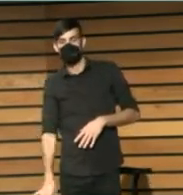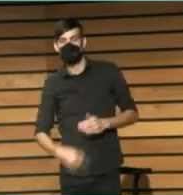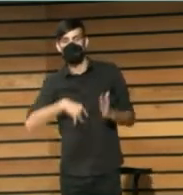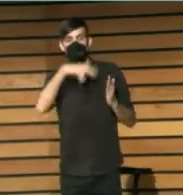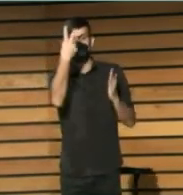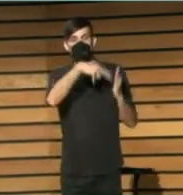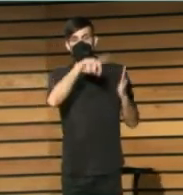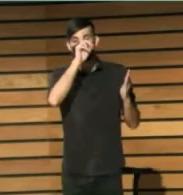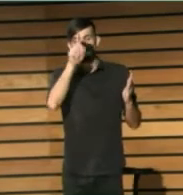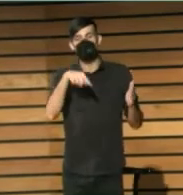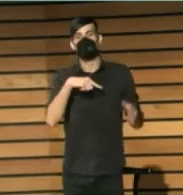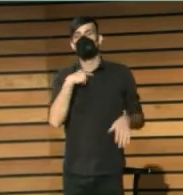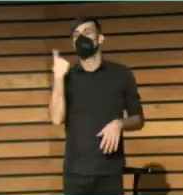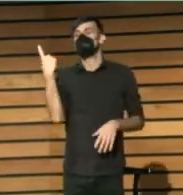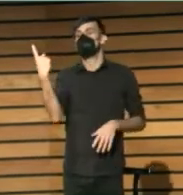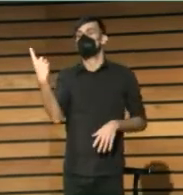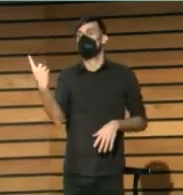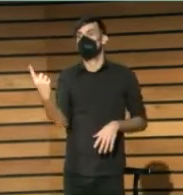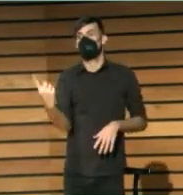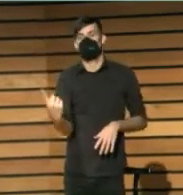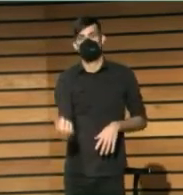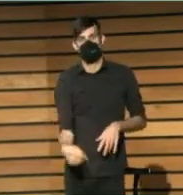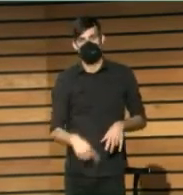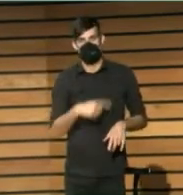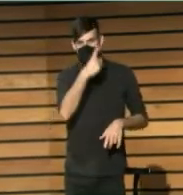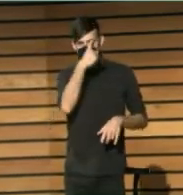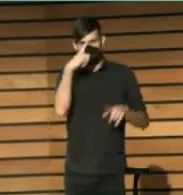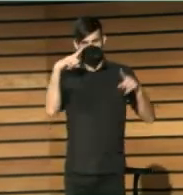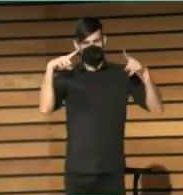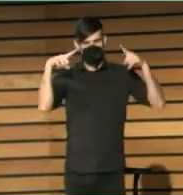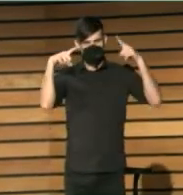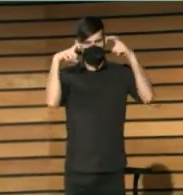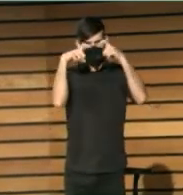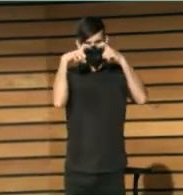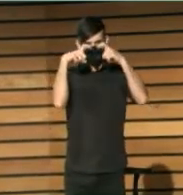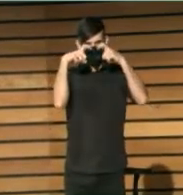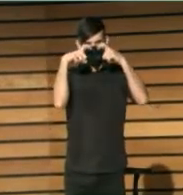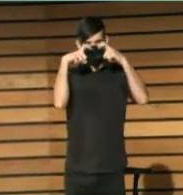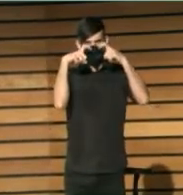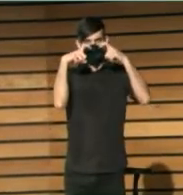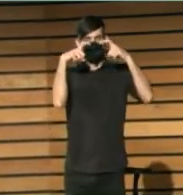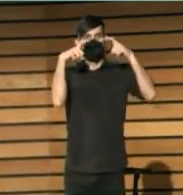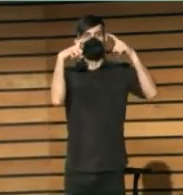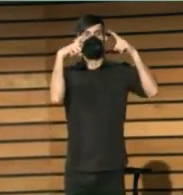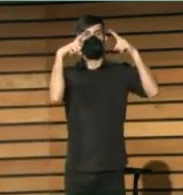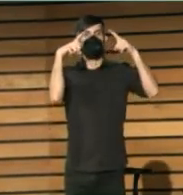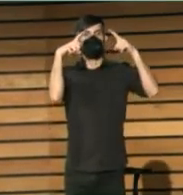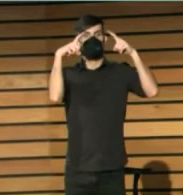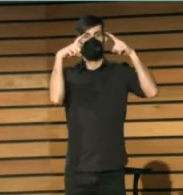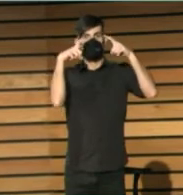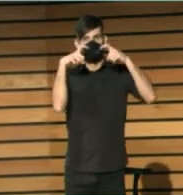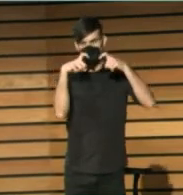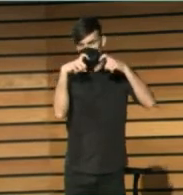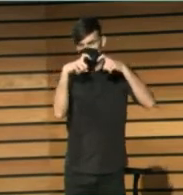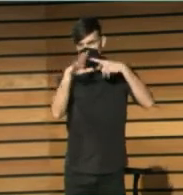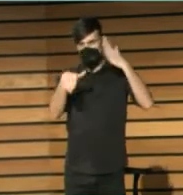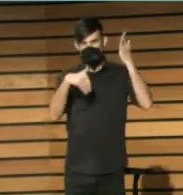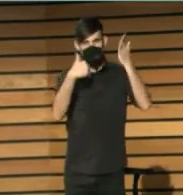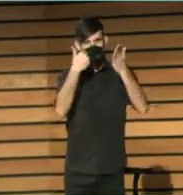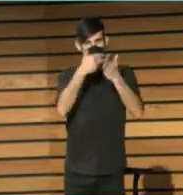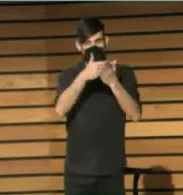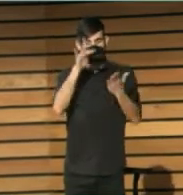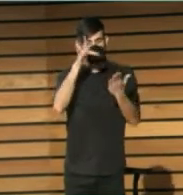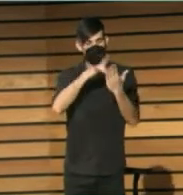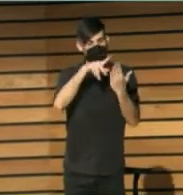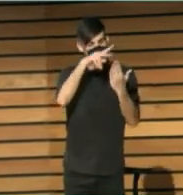leer. Fruncía el ceño y a veces lo liberaba de ciertos pesos, hasta que finalmente, cuando